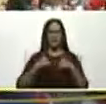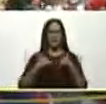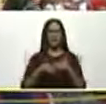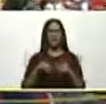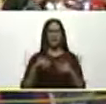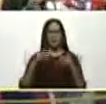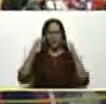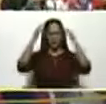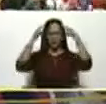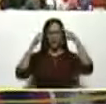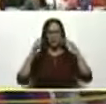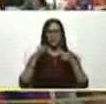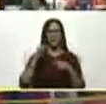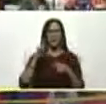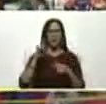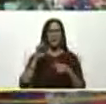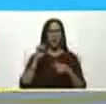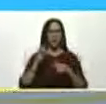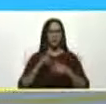emocionada, María León.